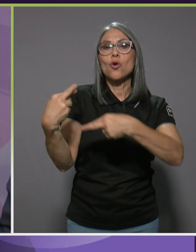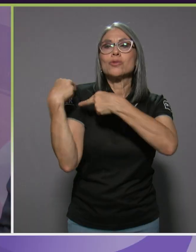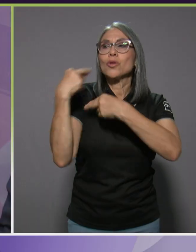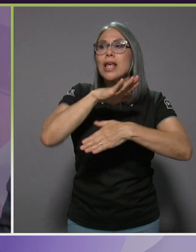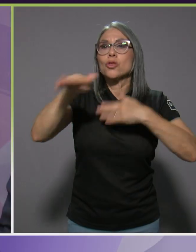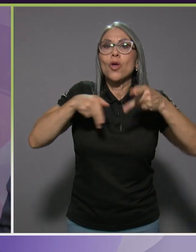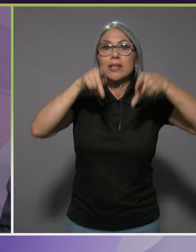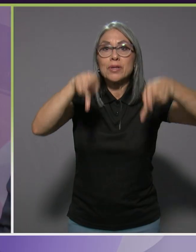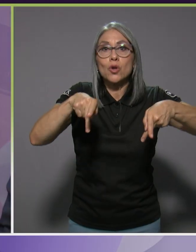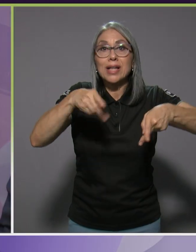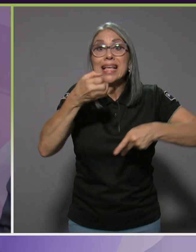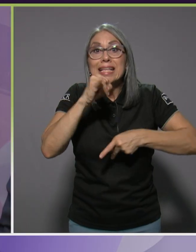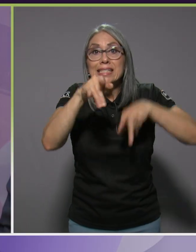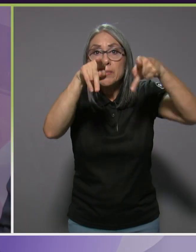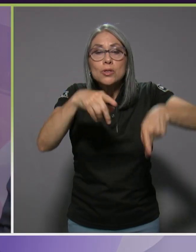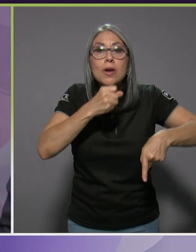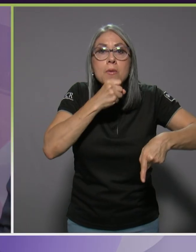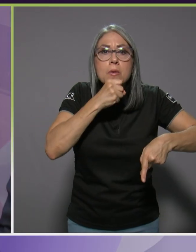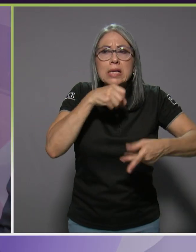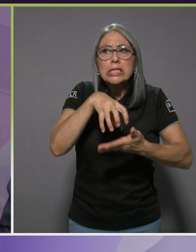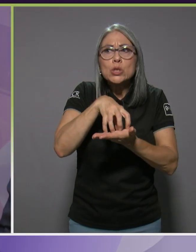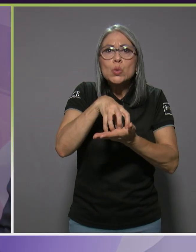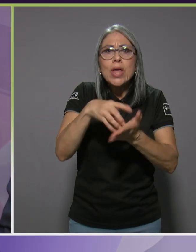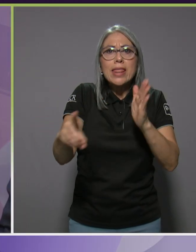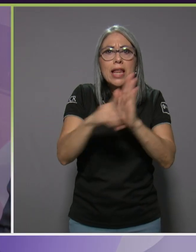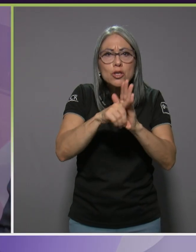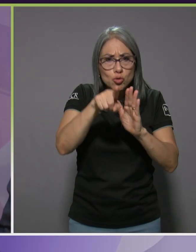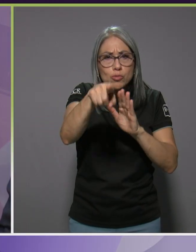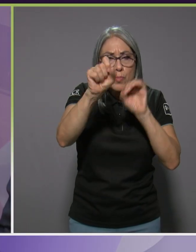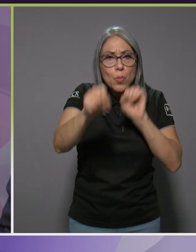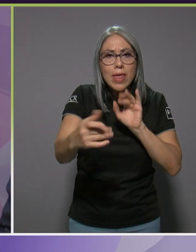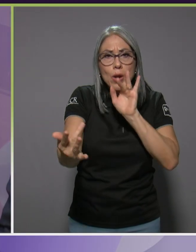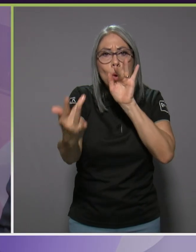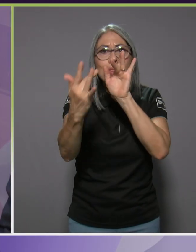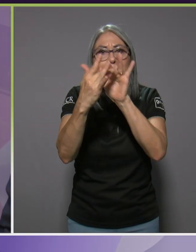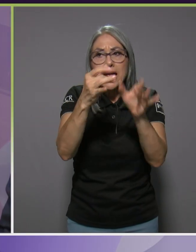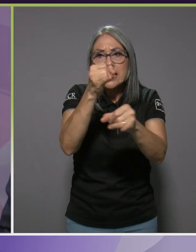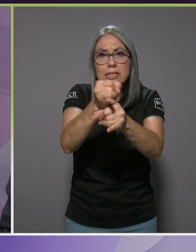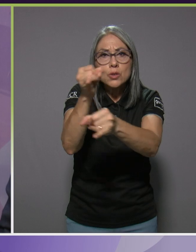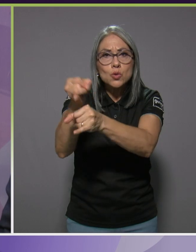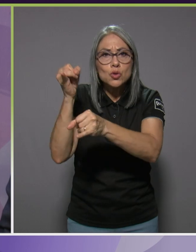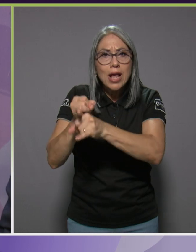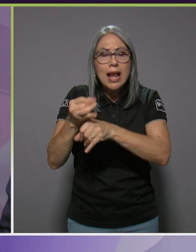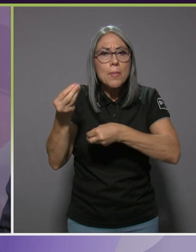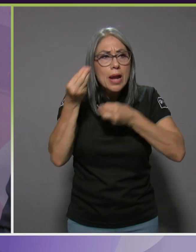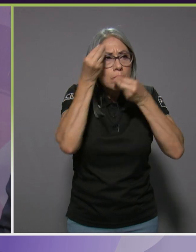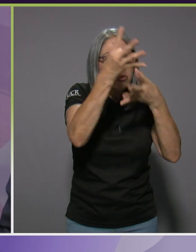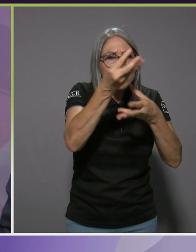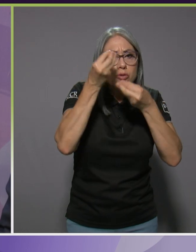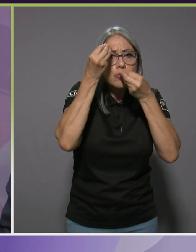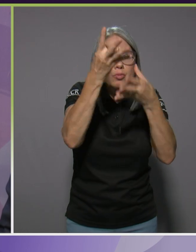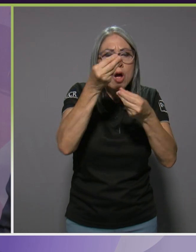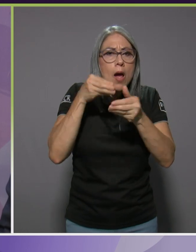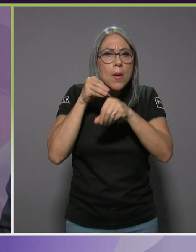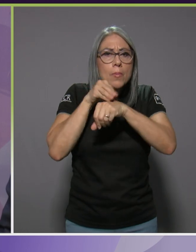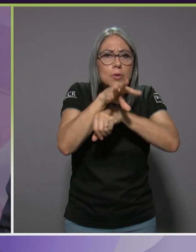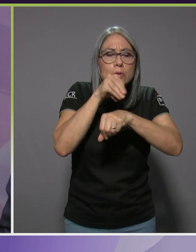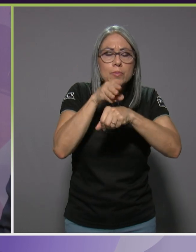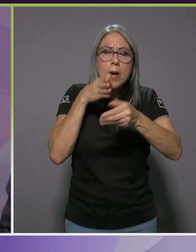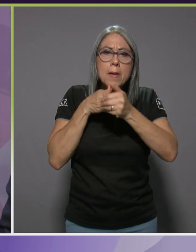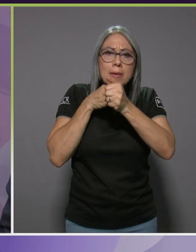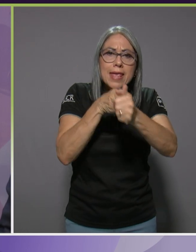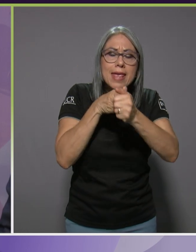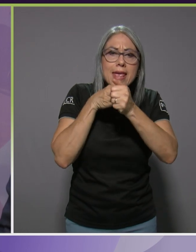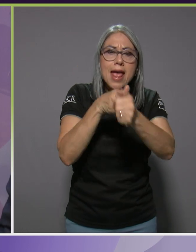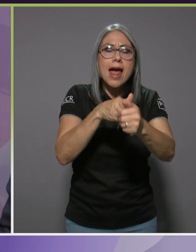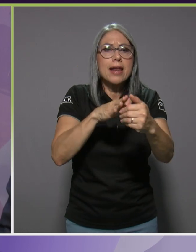tiene dudas sobre sus derechos, no dude en contactar a la institucionalidad para poderle empoderar, orientar, referir sobre cómo